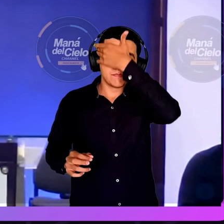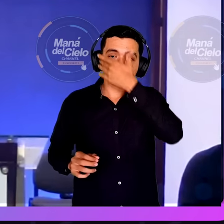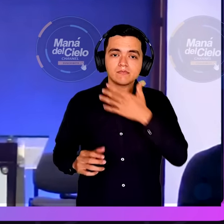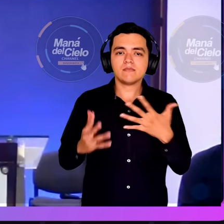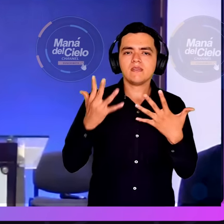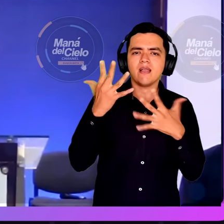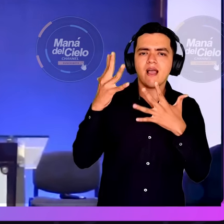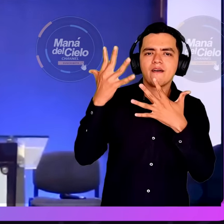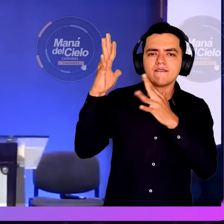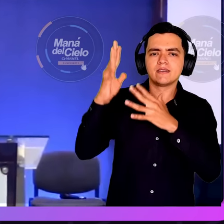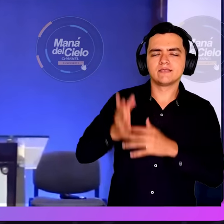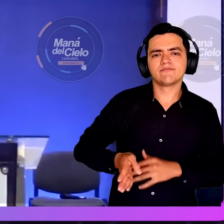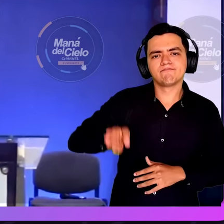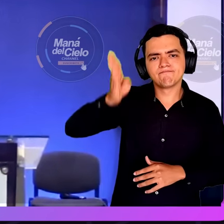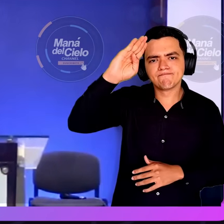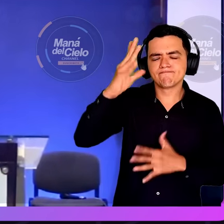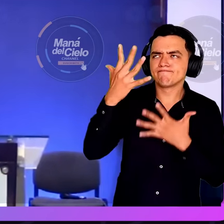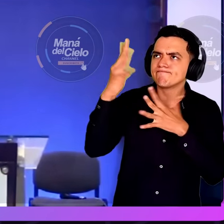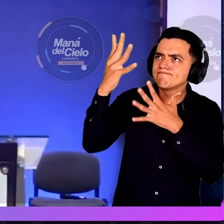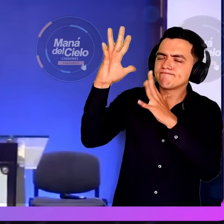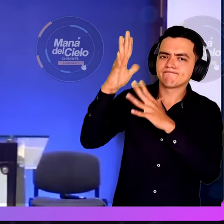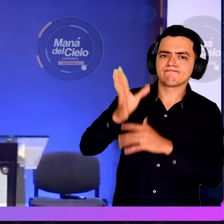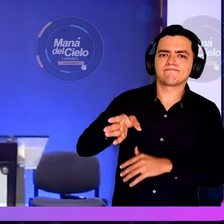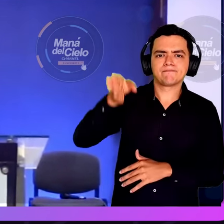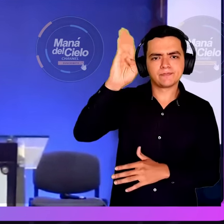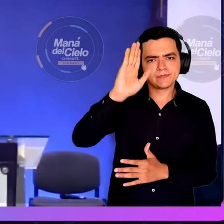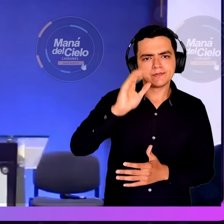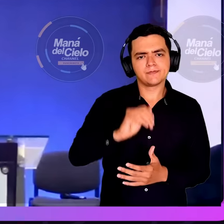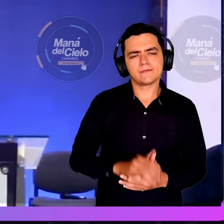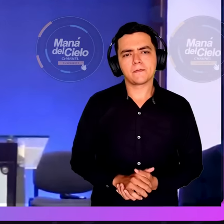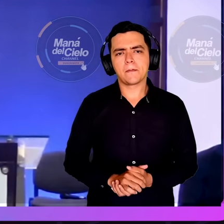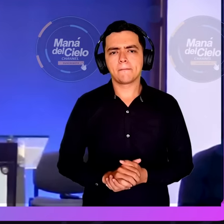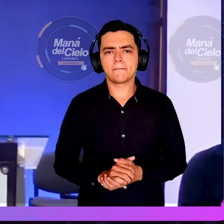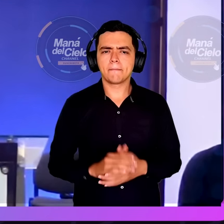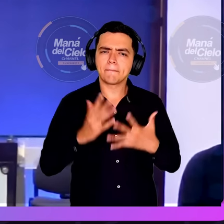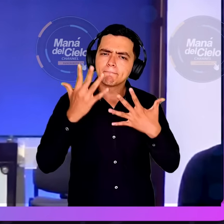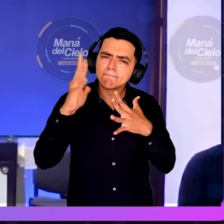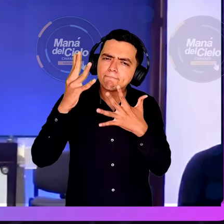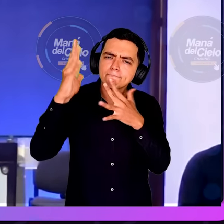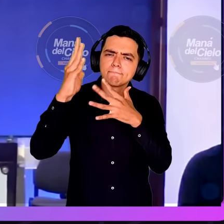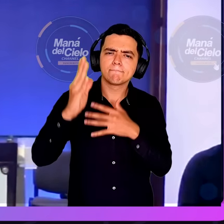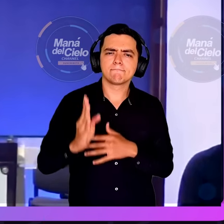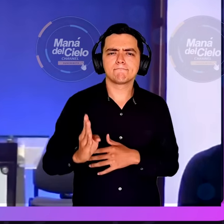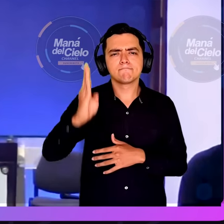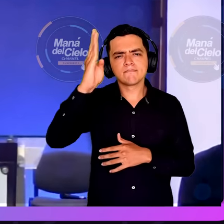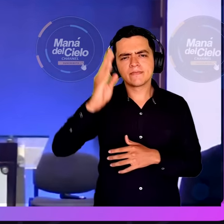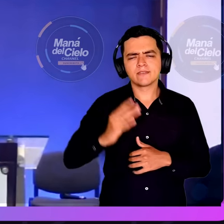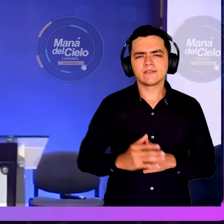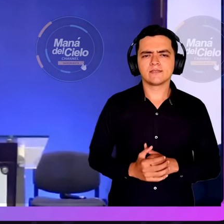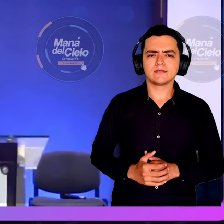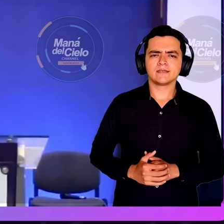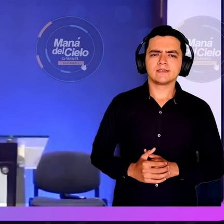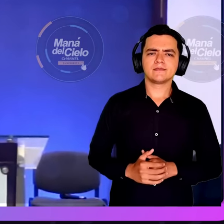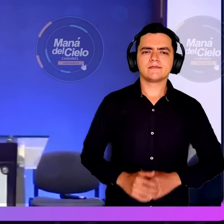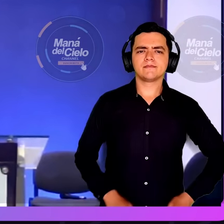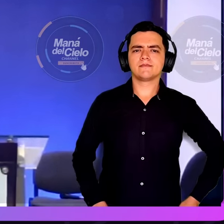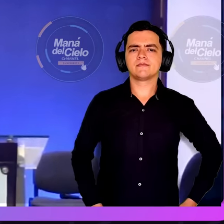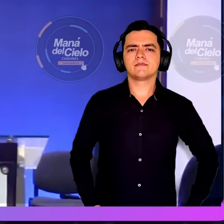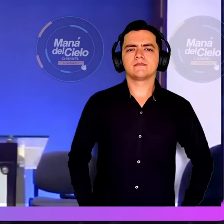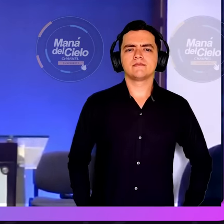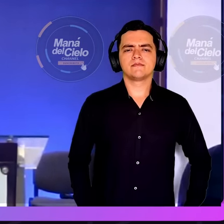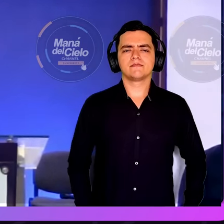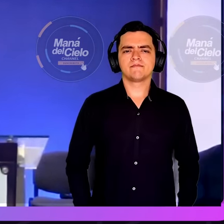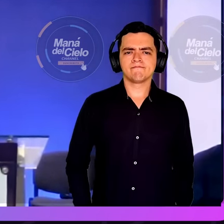tenemos temperamento, todos. Así no seamos santanderianos, tenemos. Pero hay uno que nos vuelve humildes. Cuando nos dejamos ungir con aceite, Él nos doblega